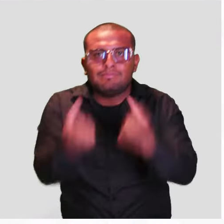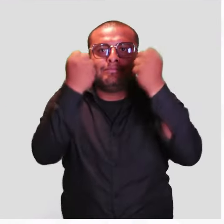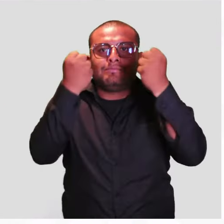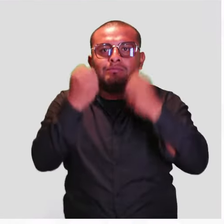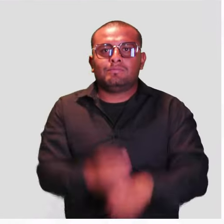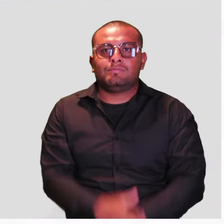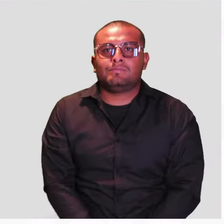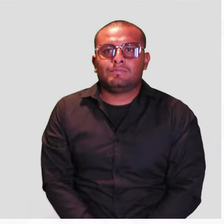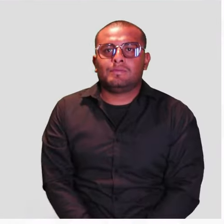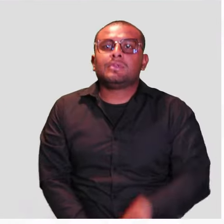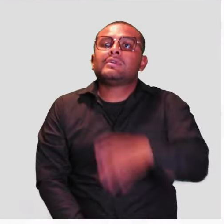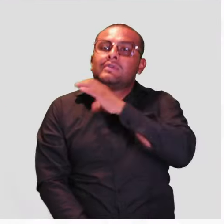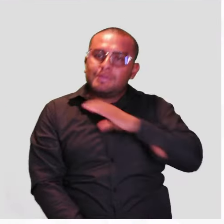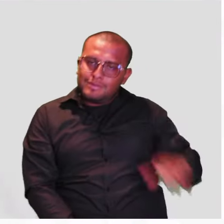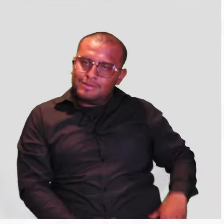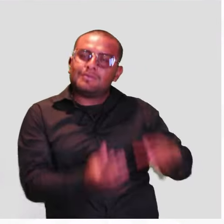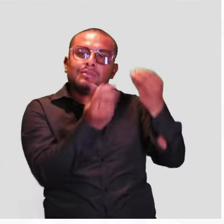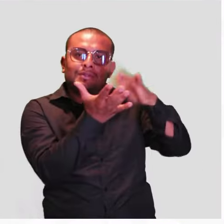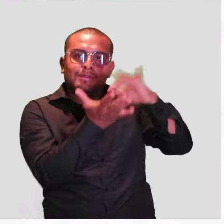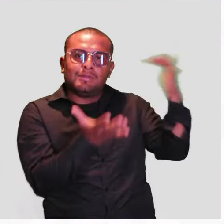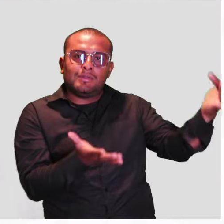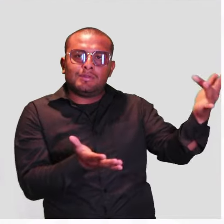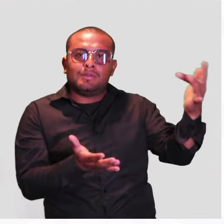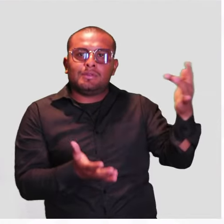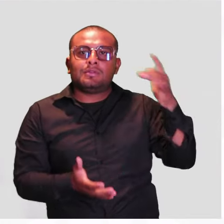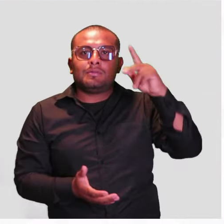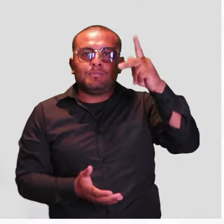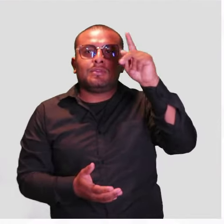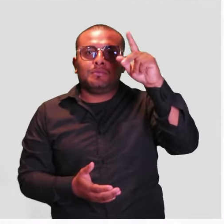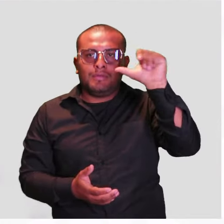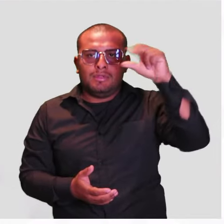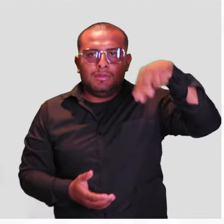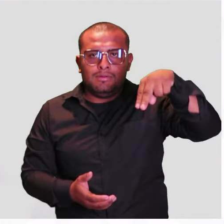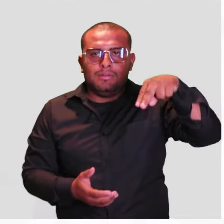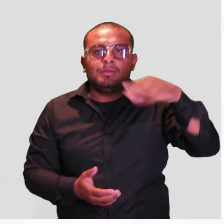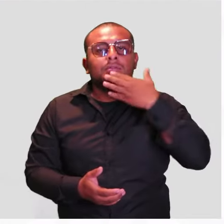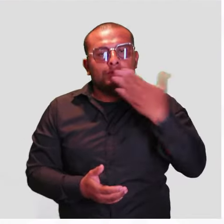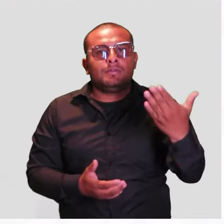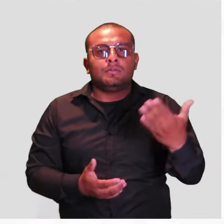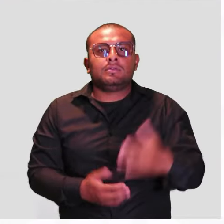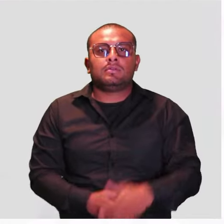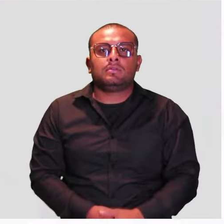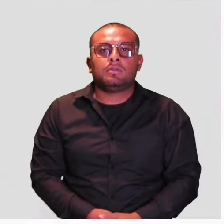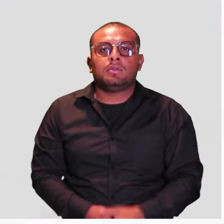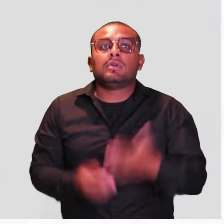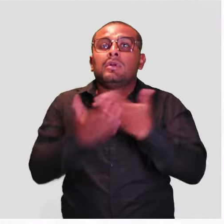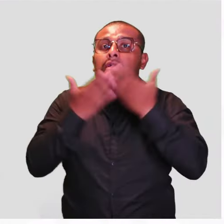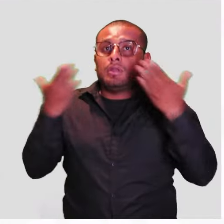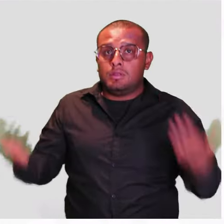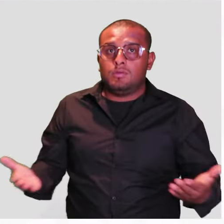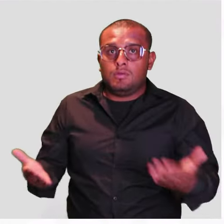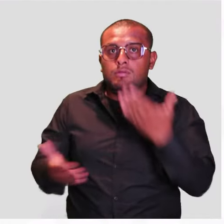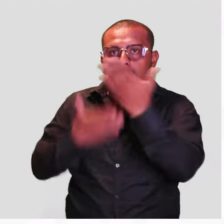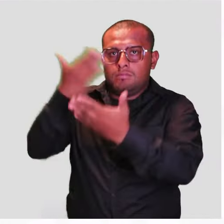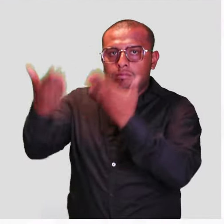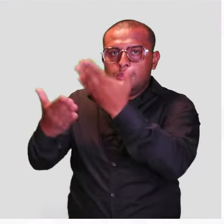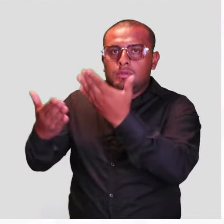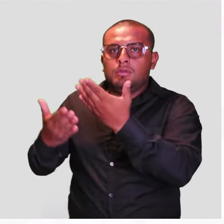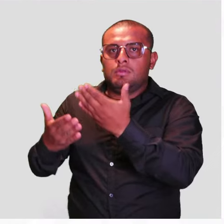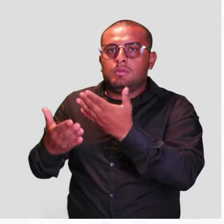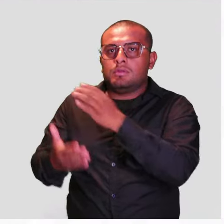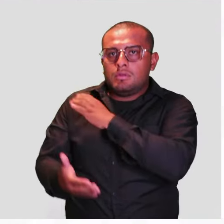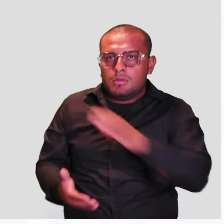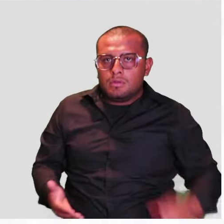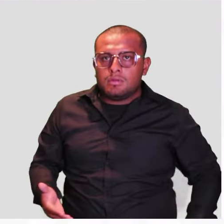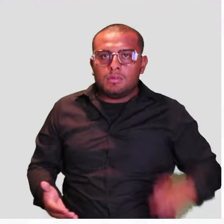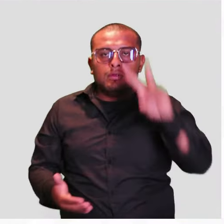Gracias, candidato Roberto Cabrera Valencia, del Partido Acción Nacional. A continuación, cedemos el uso de la voz al candidato